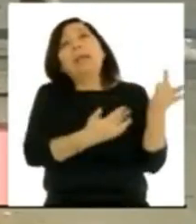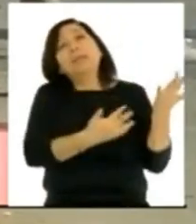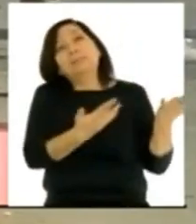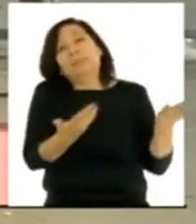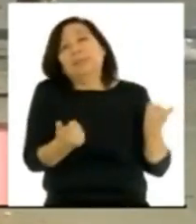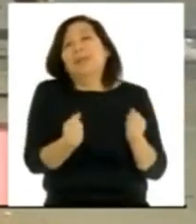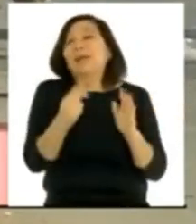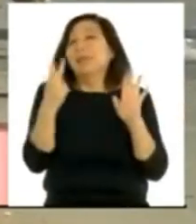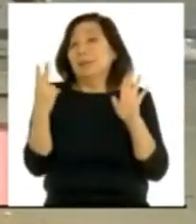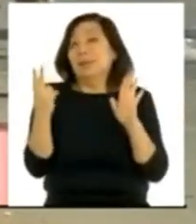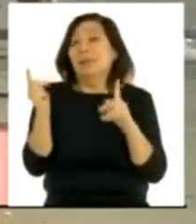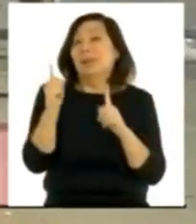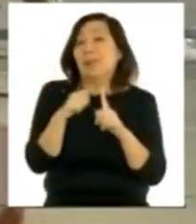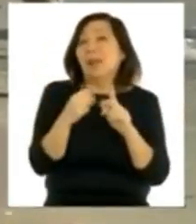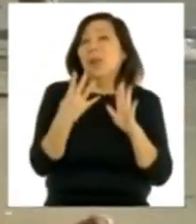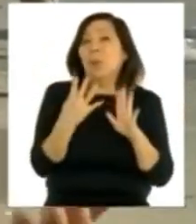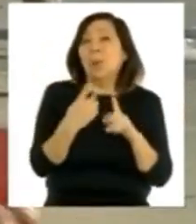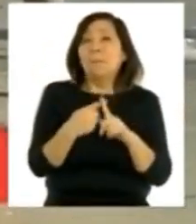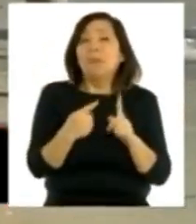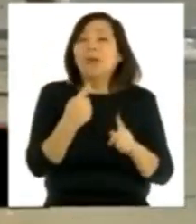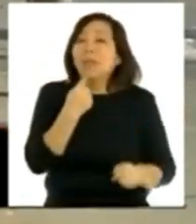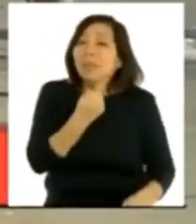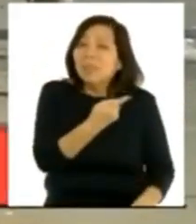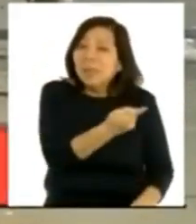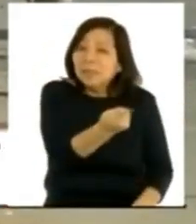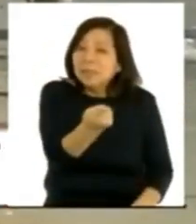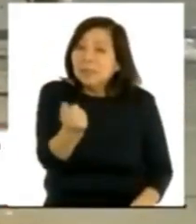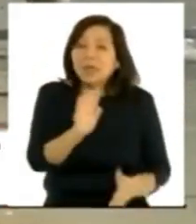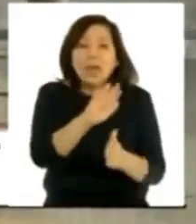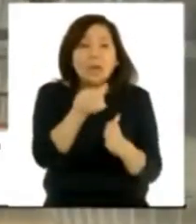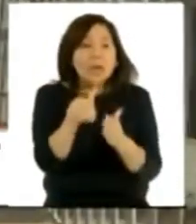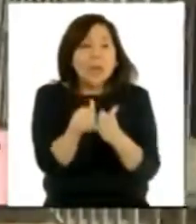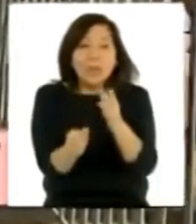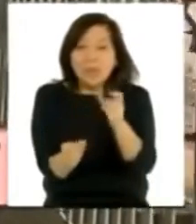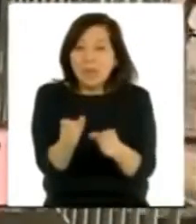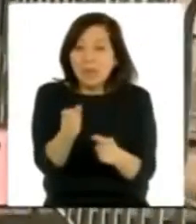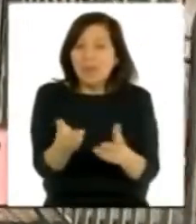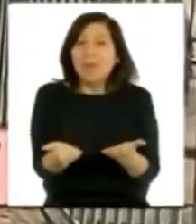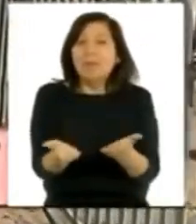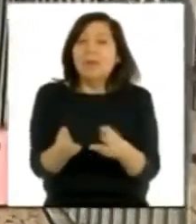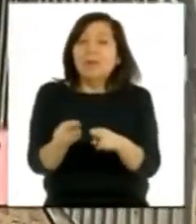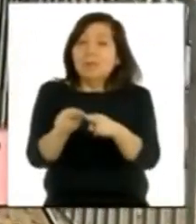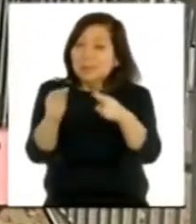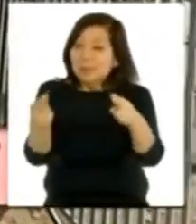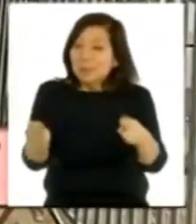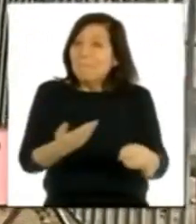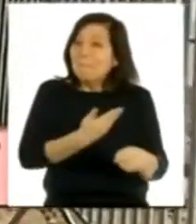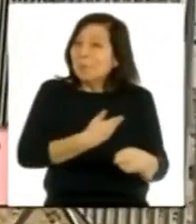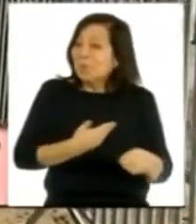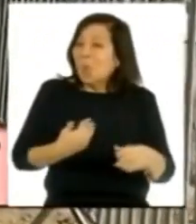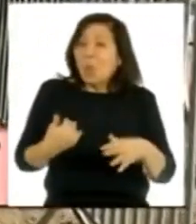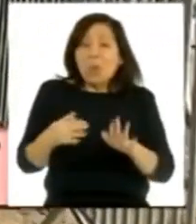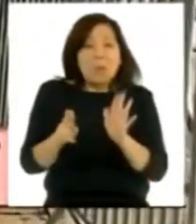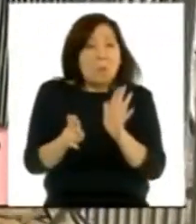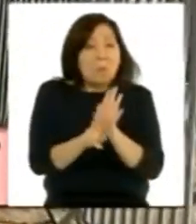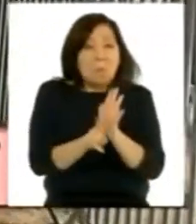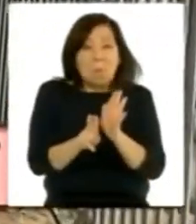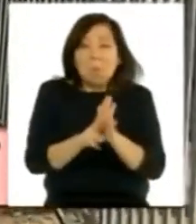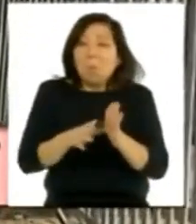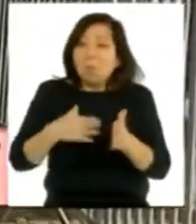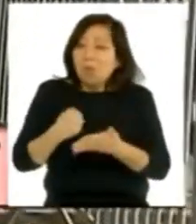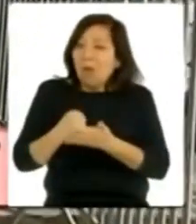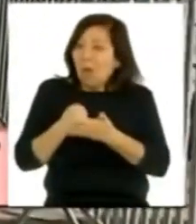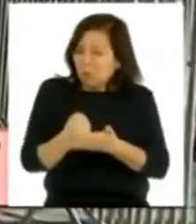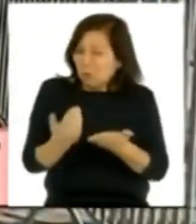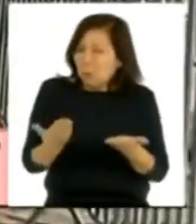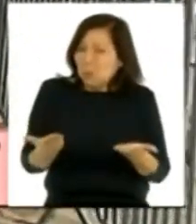era de 7 a 9. Invocamos a todas las personas que son miembros de mesa o cualquier voluntario que pueda ayudar en eso,